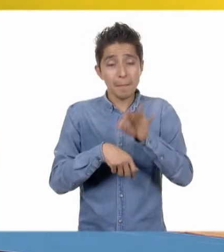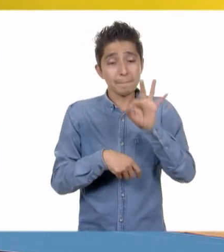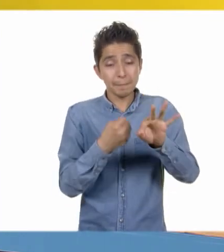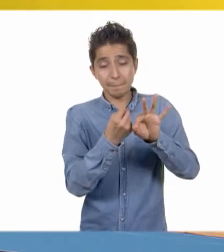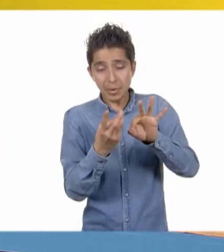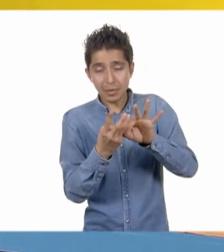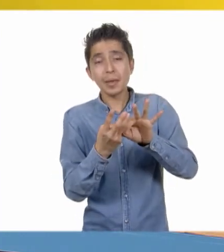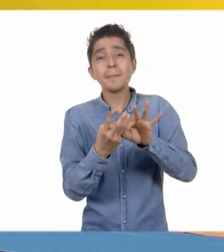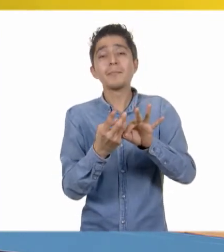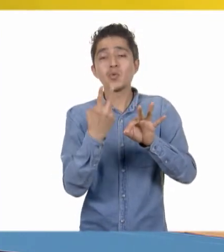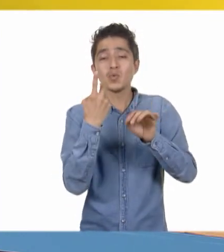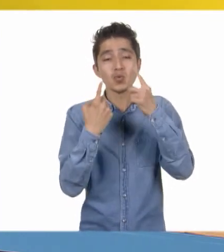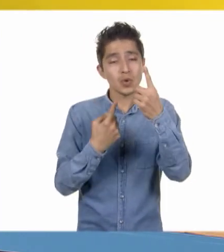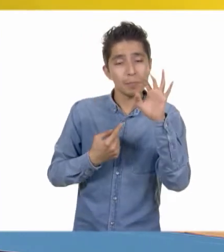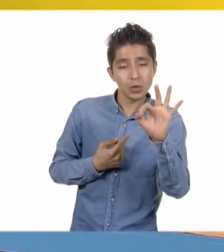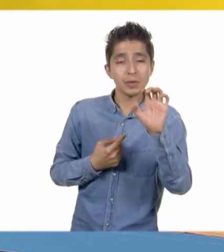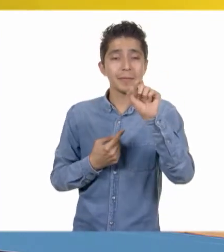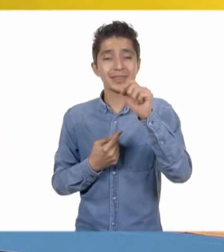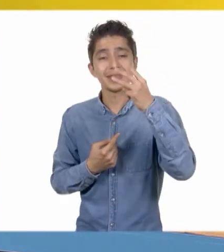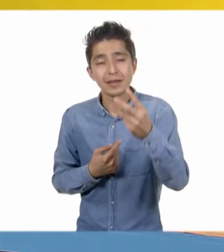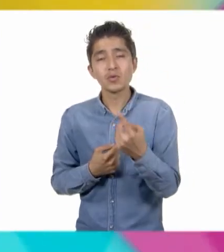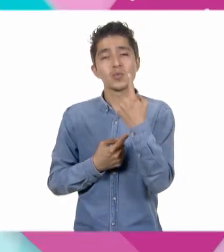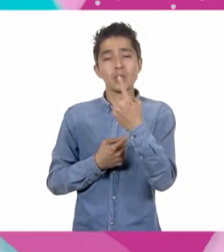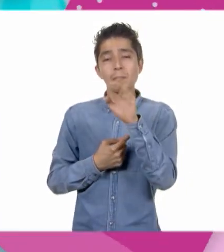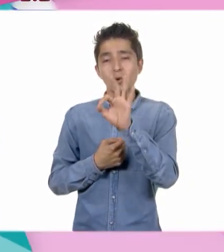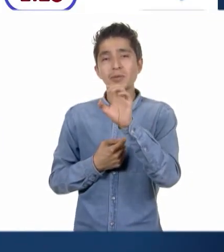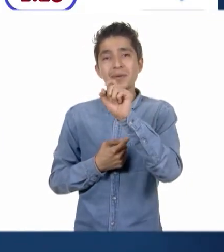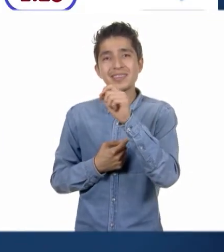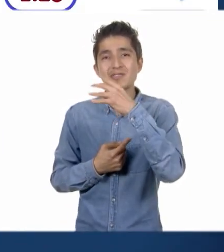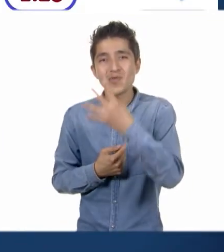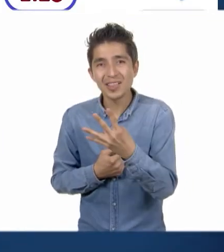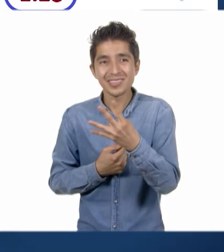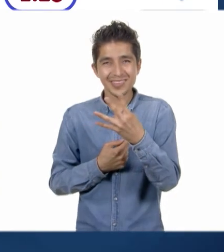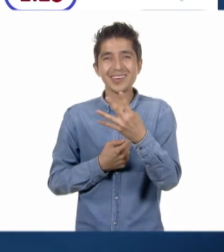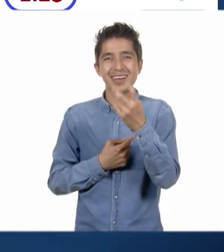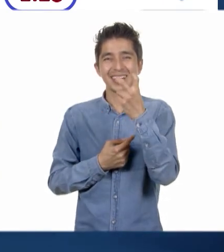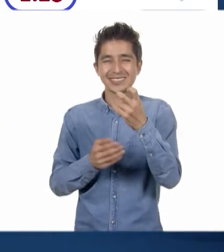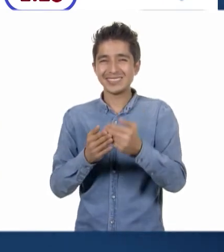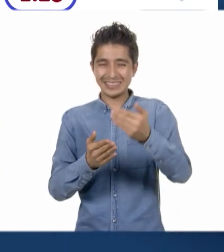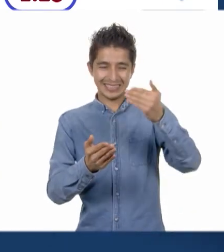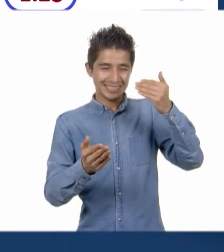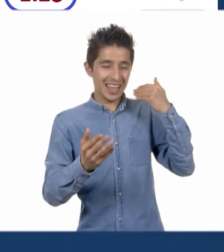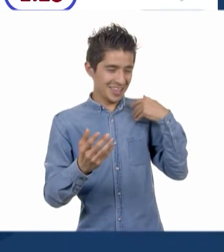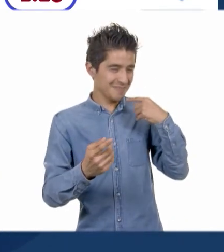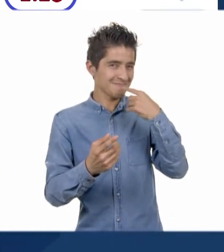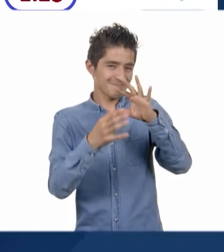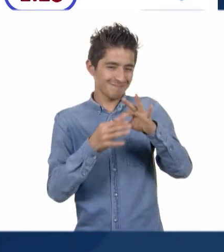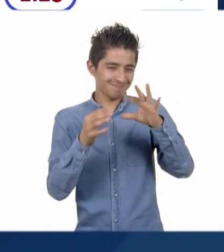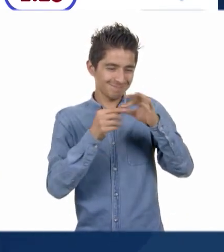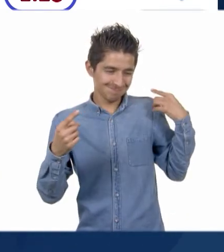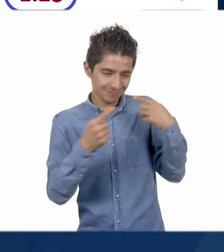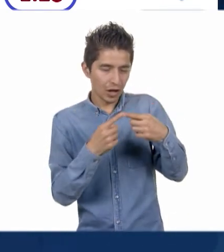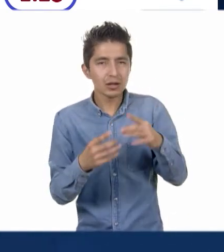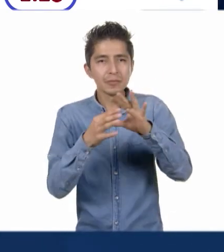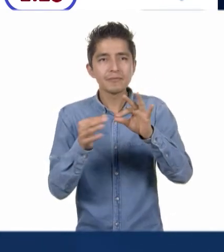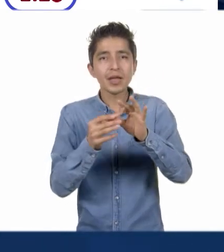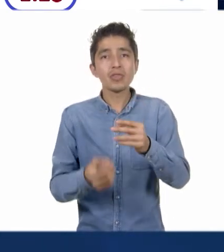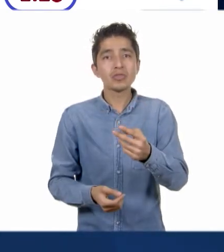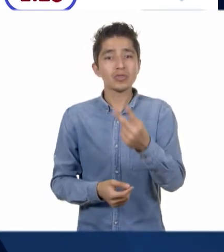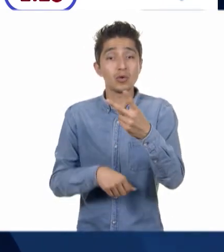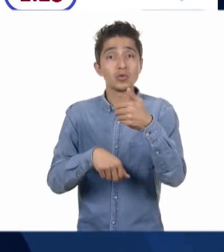decimales, 1.23 y 1.24. Todo lo anterior nos permitió darnos cuenta que entre 2